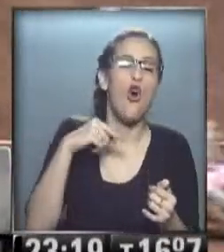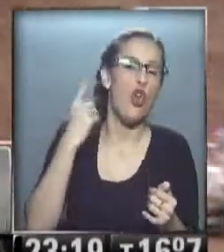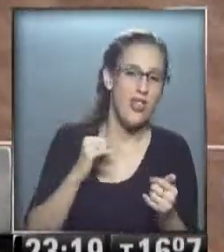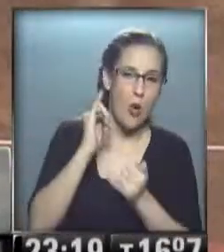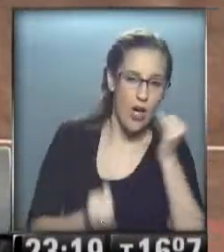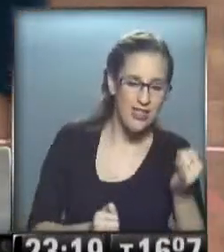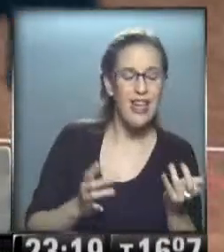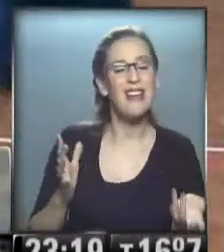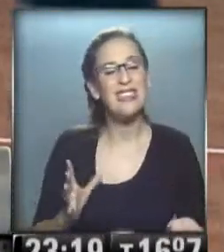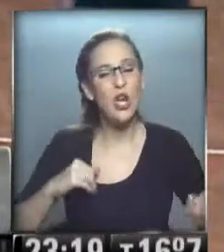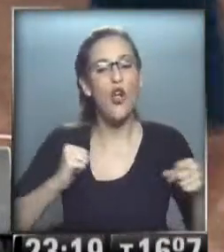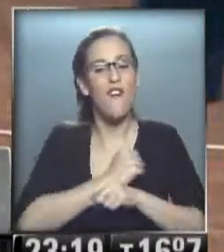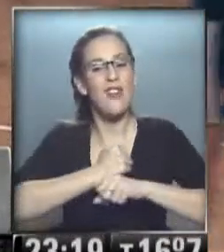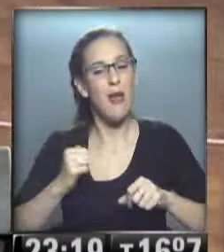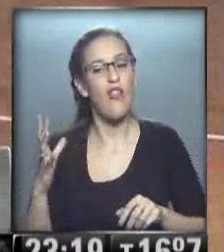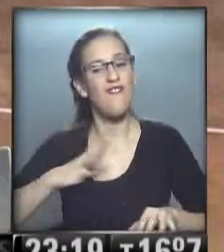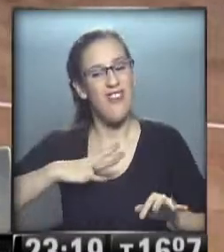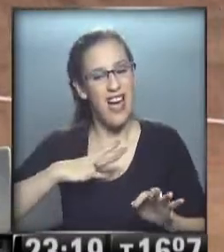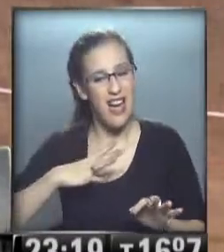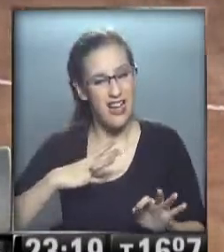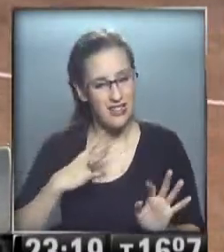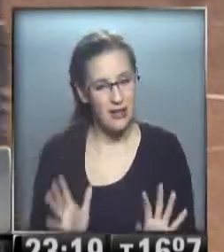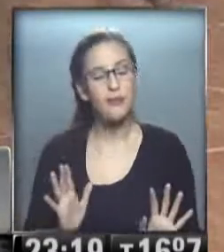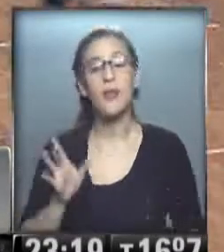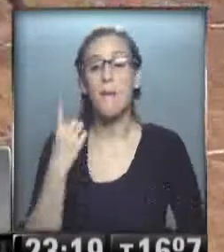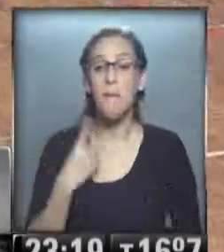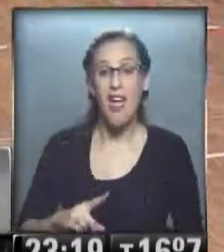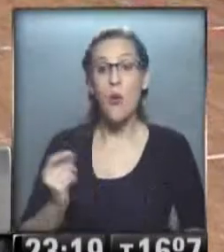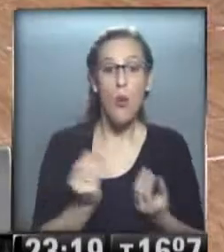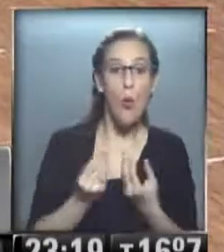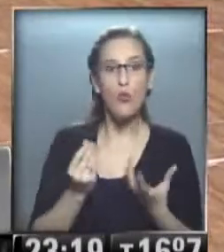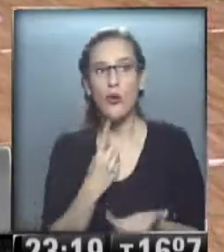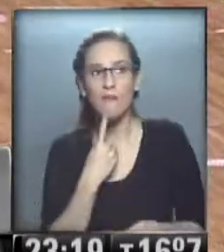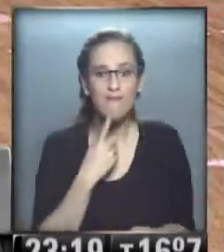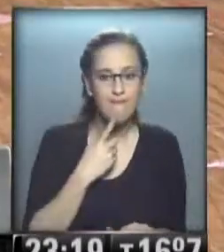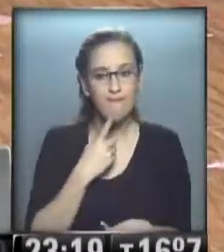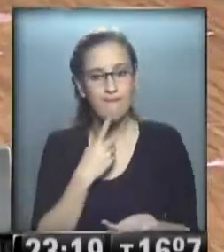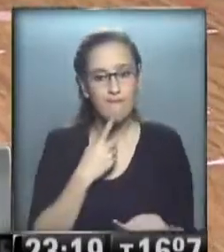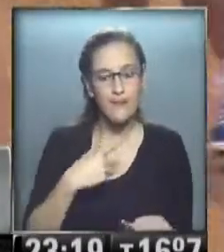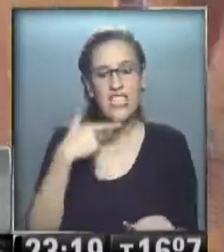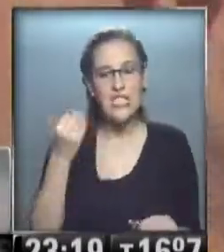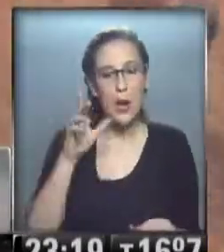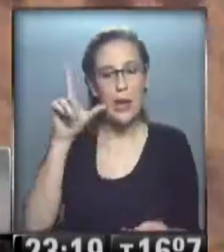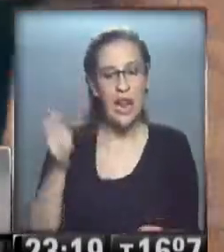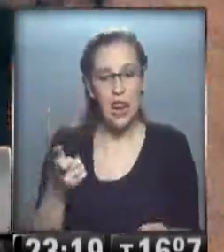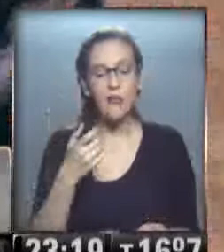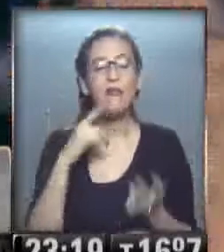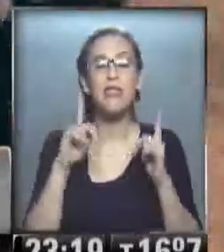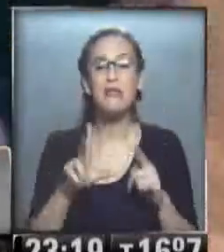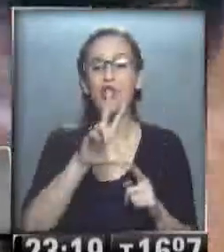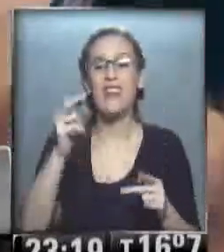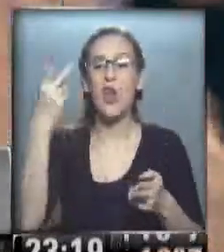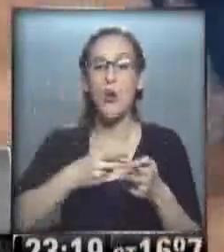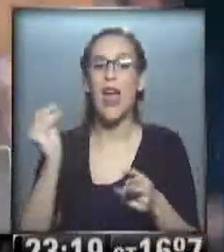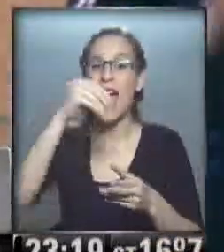su confirmación no estaba. Lo cierto es que hay mucha expectativa por lo que pueda llevar Alejandro Sabella. Dicen que de esos 30 nombres que entregaría